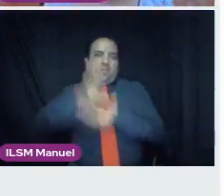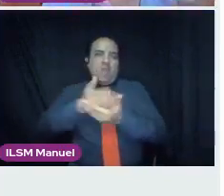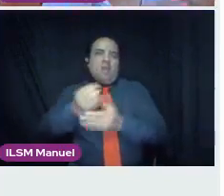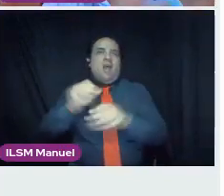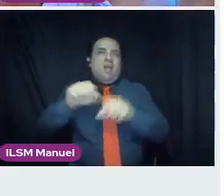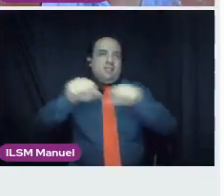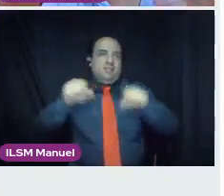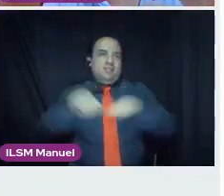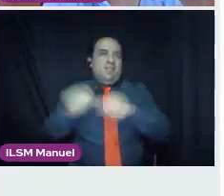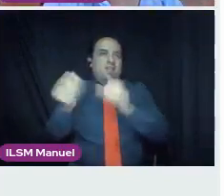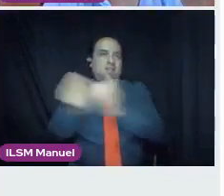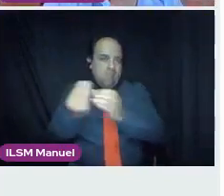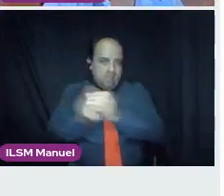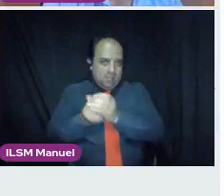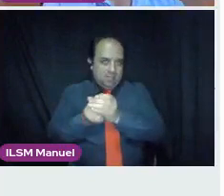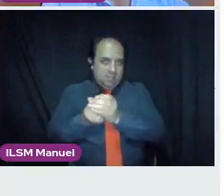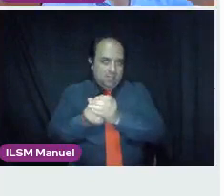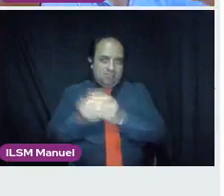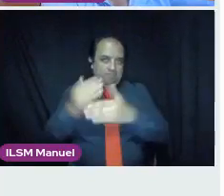como la parte